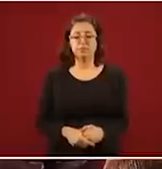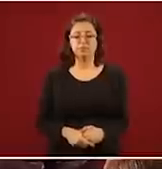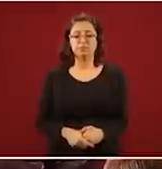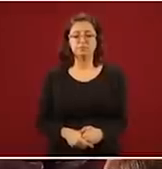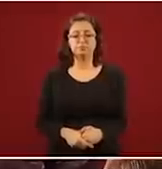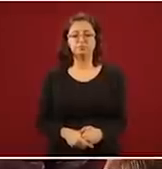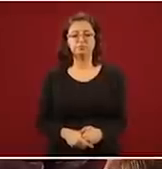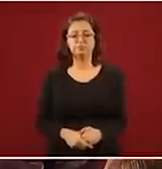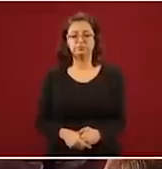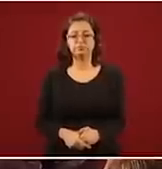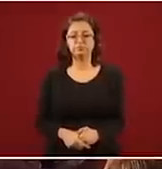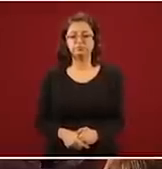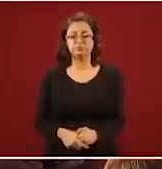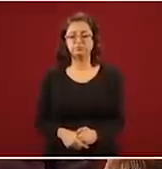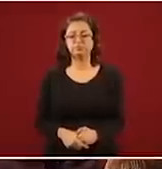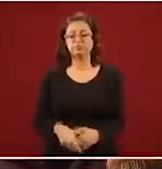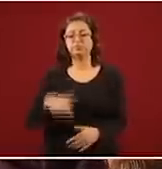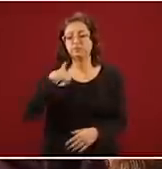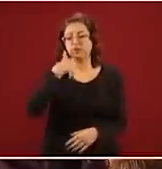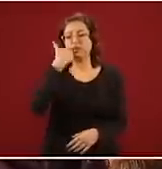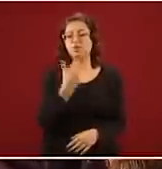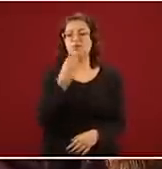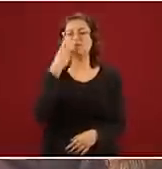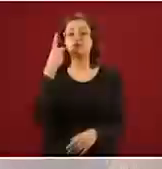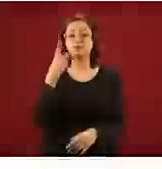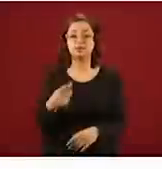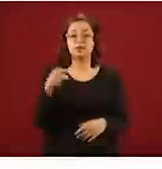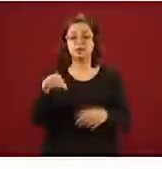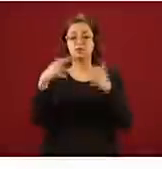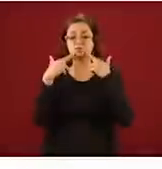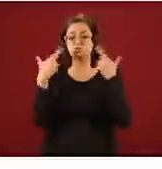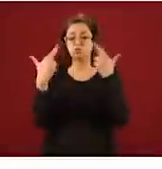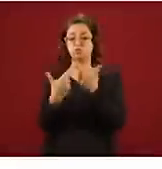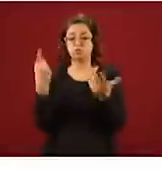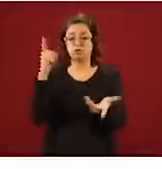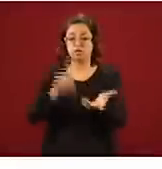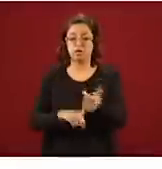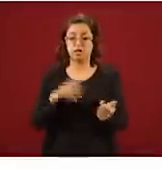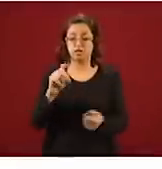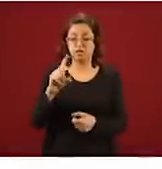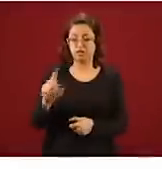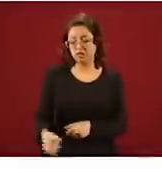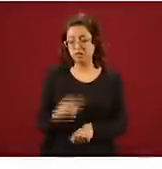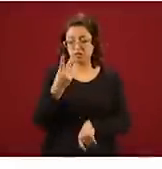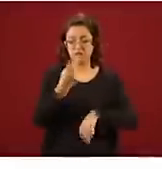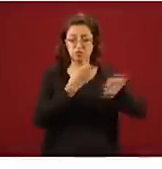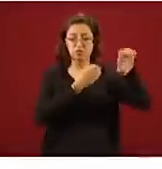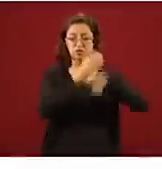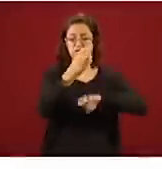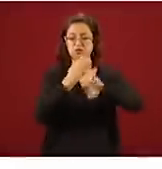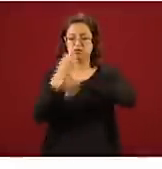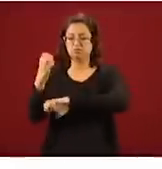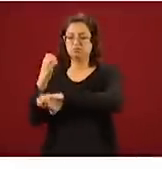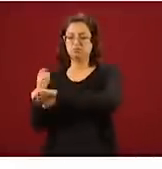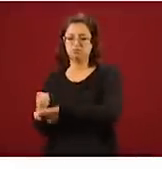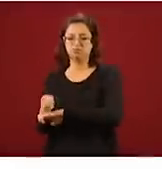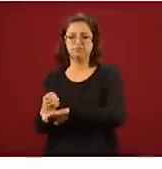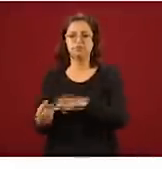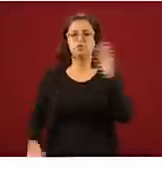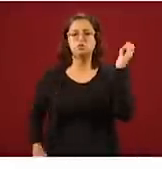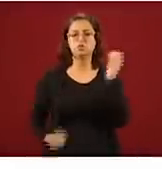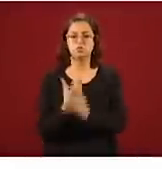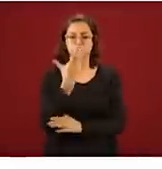Quiero decirles que de estas reuniones se derivan que los 32 estados se adhieren al